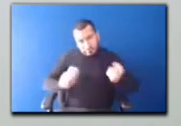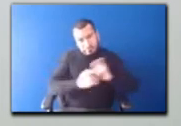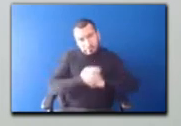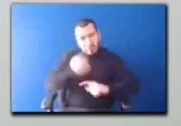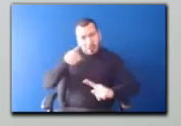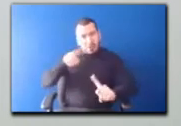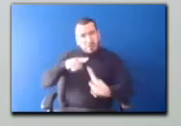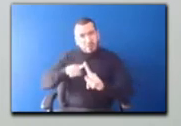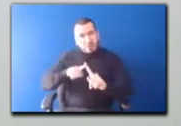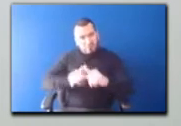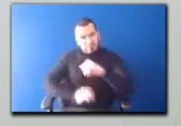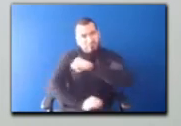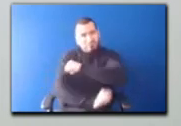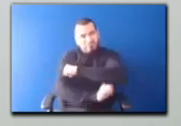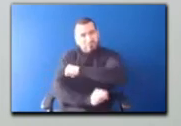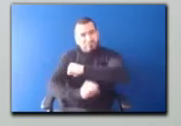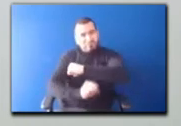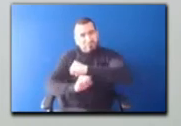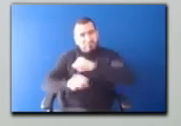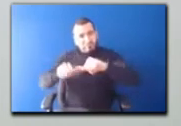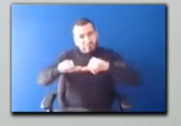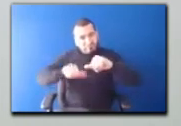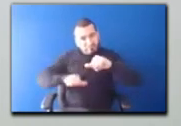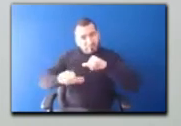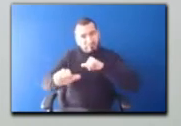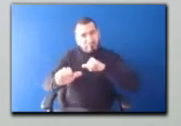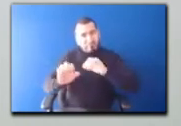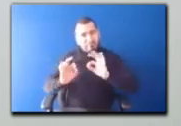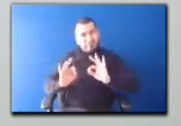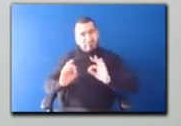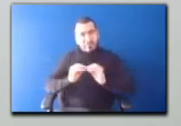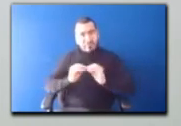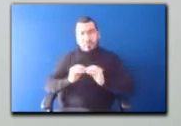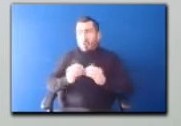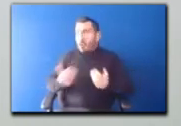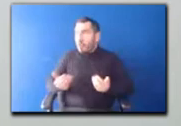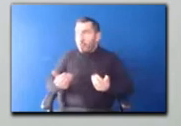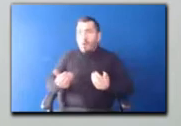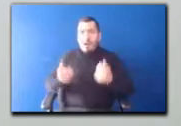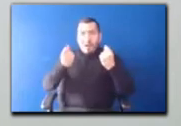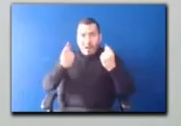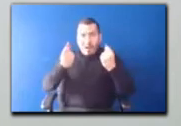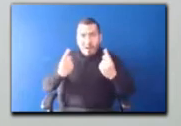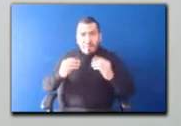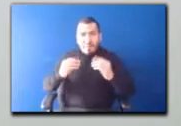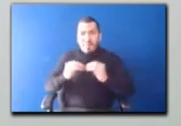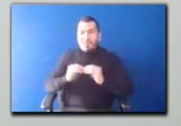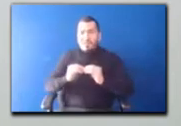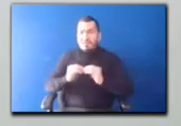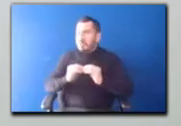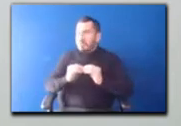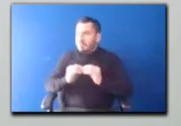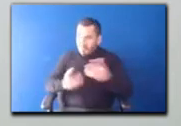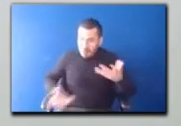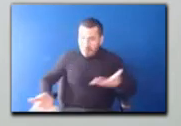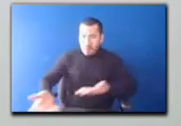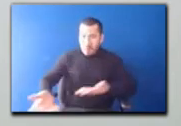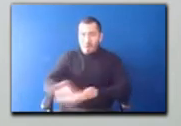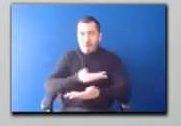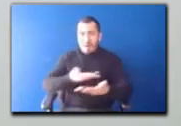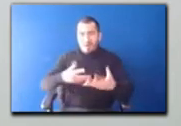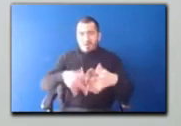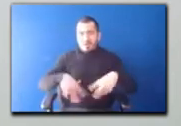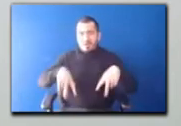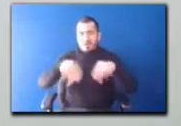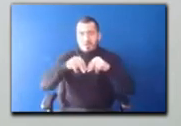sostenible. Hoy estamos en una generación que tiene otro tipo de entendimiento de cómo interactuamos. Y eso es muy importante. Usted a